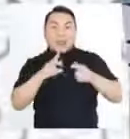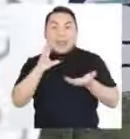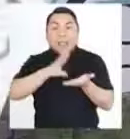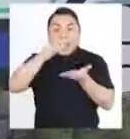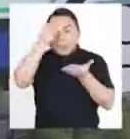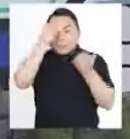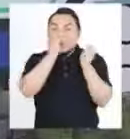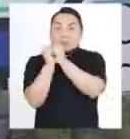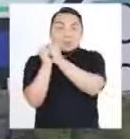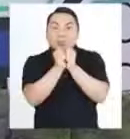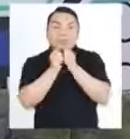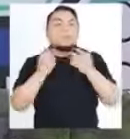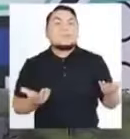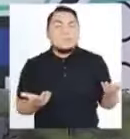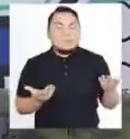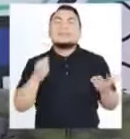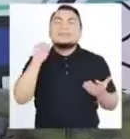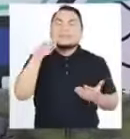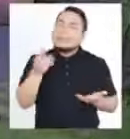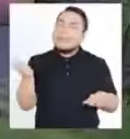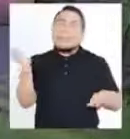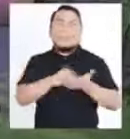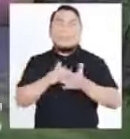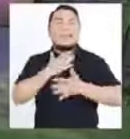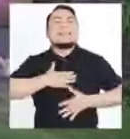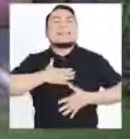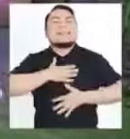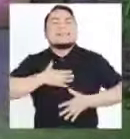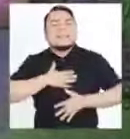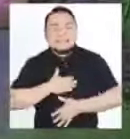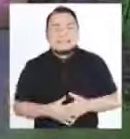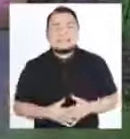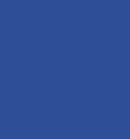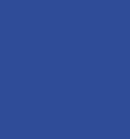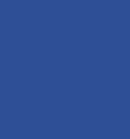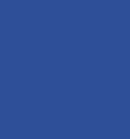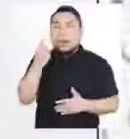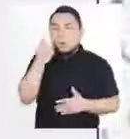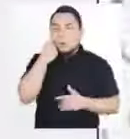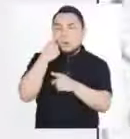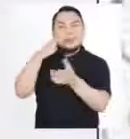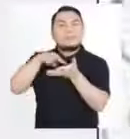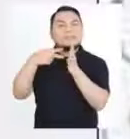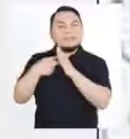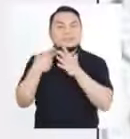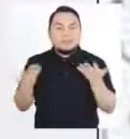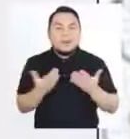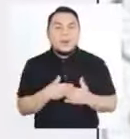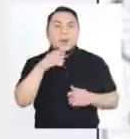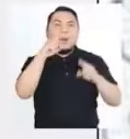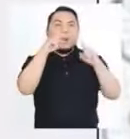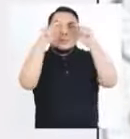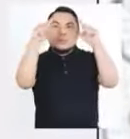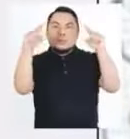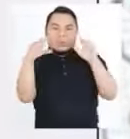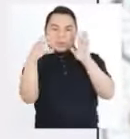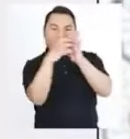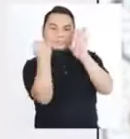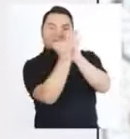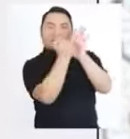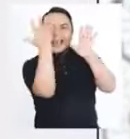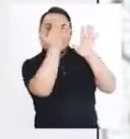programas. Porque aprender juntas y juntos es más divertido. Conocimos el significado de los